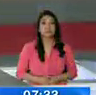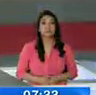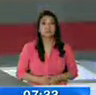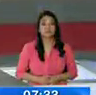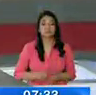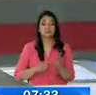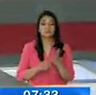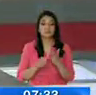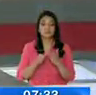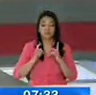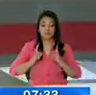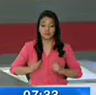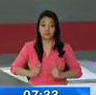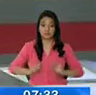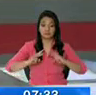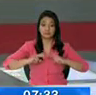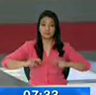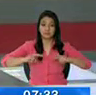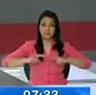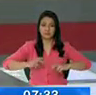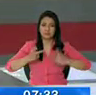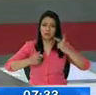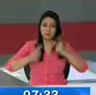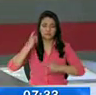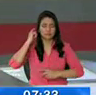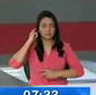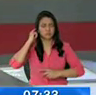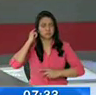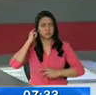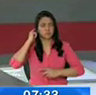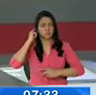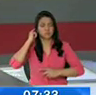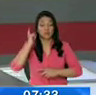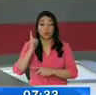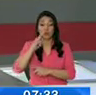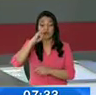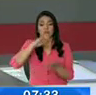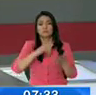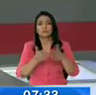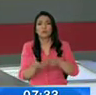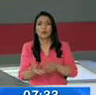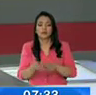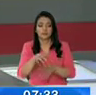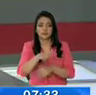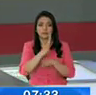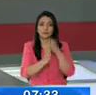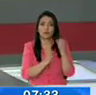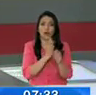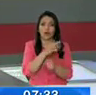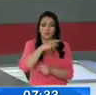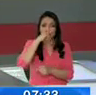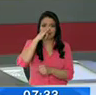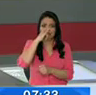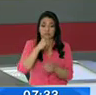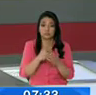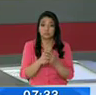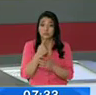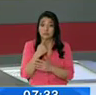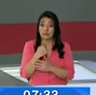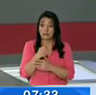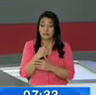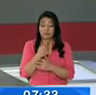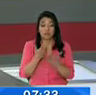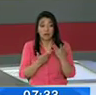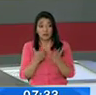El Ministerio de Salud continúa investigando un posible caso de meningitis tras la muerte de un menor de 5 años de edad. Señala que todavía no